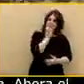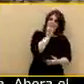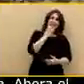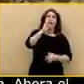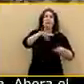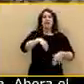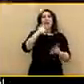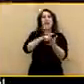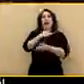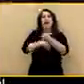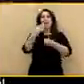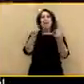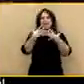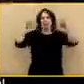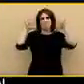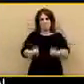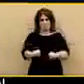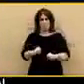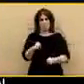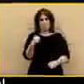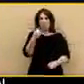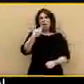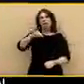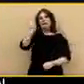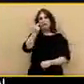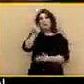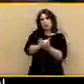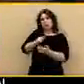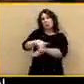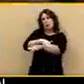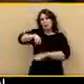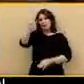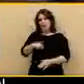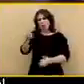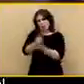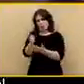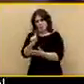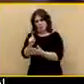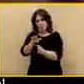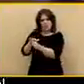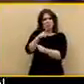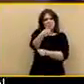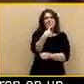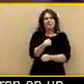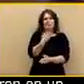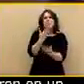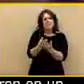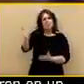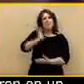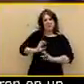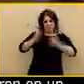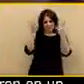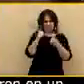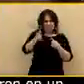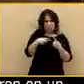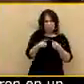Para no tener que enterarnos otra vez por el gobierno italiano, señor Sánchez, ¿nos puede decir, si va a pedir el rescate, cuánto costaría y qué perspectivas